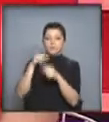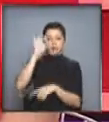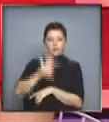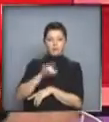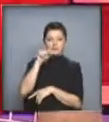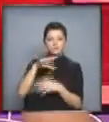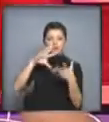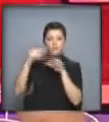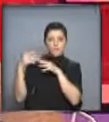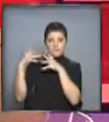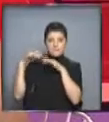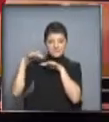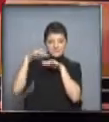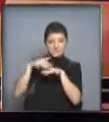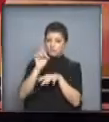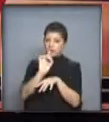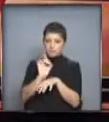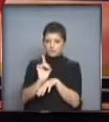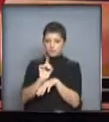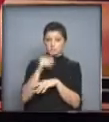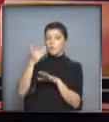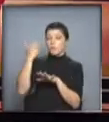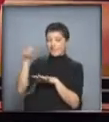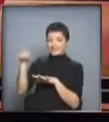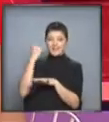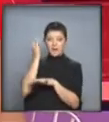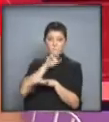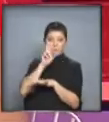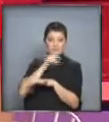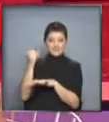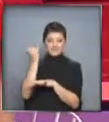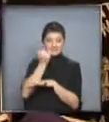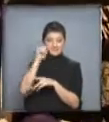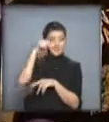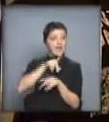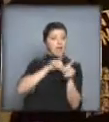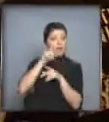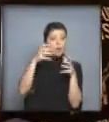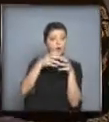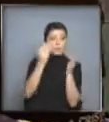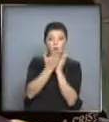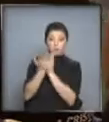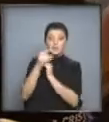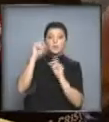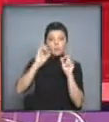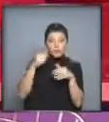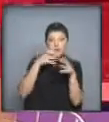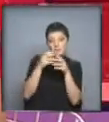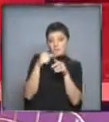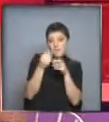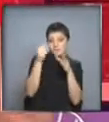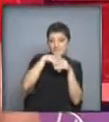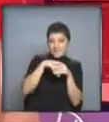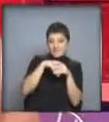recién, perdón, tu nombre es, como decía recién Rocío, acá hay un montón de pibes que militan en su centro de estudiantes, pues son militantes secundarios. Entonces, ¿qué me